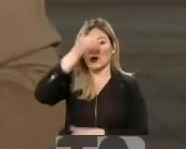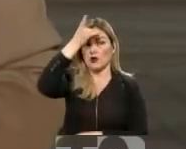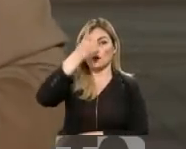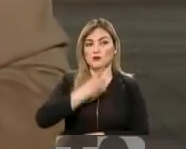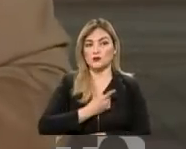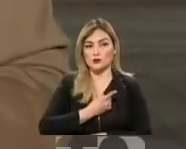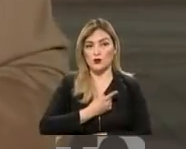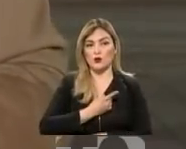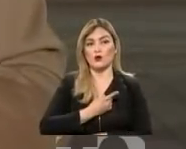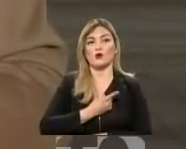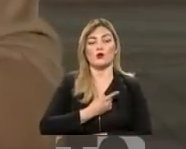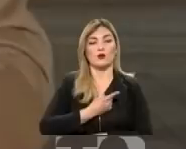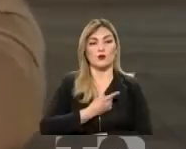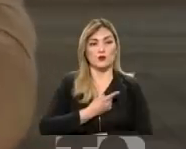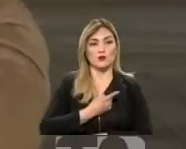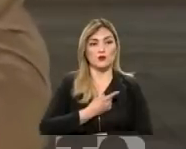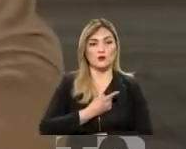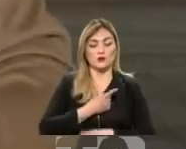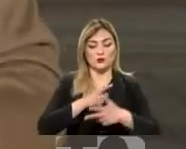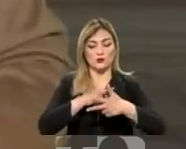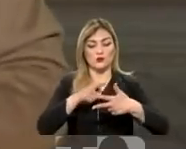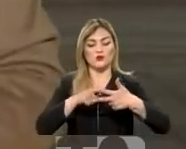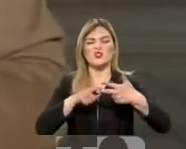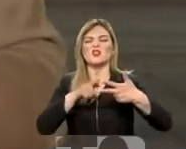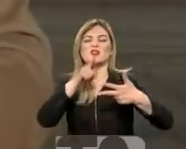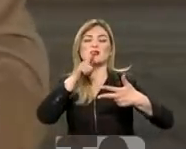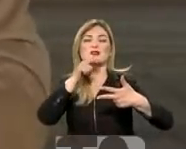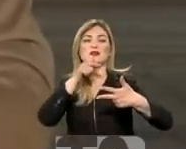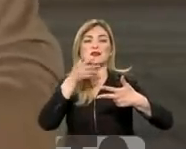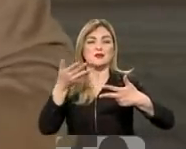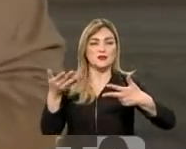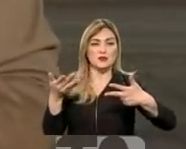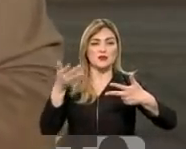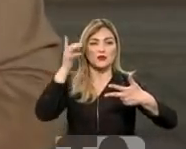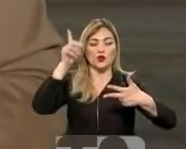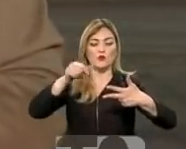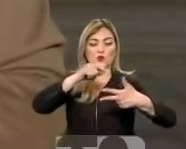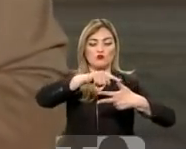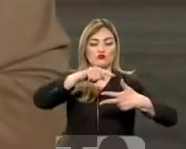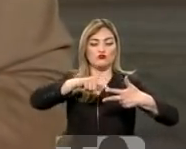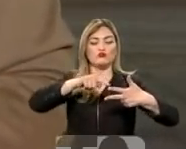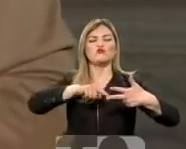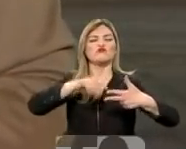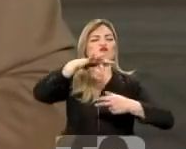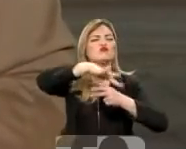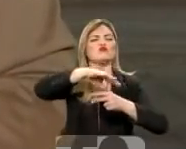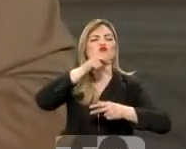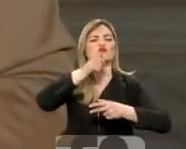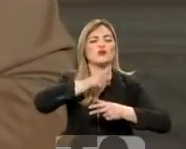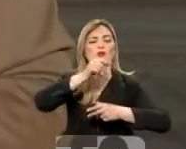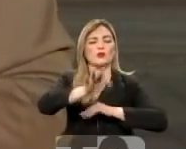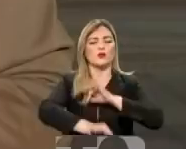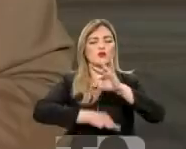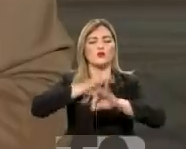pronuncie sobre uno de los 3 cuadros que remita el gobierno para reemplazar al vicepresidente Otto Sonnenholzner.